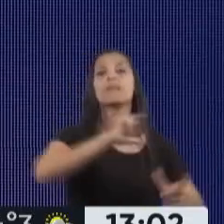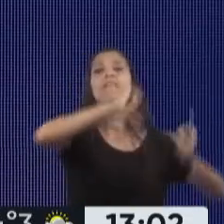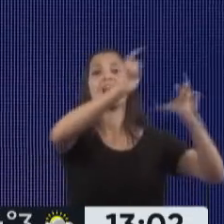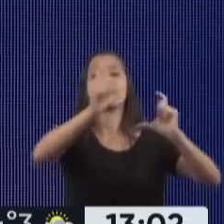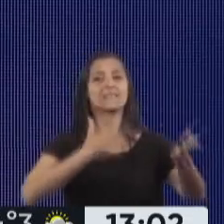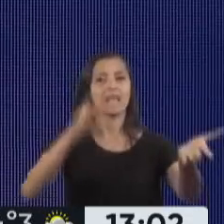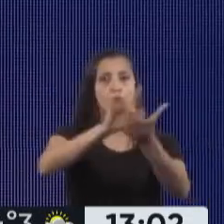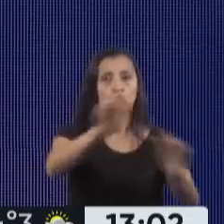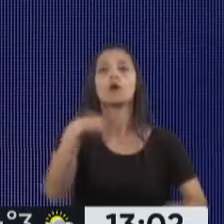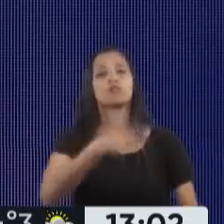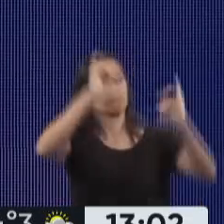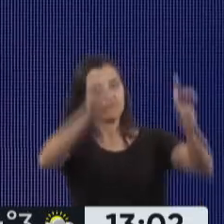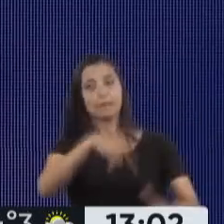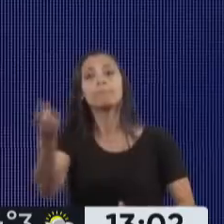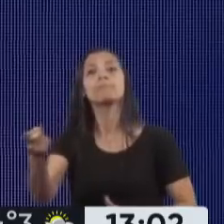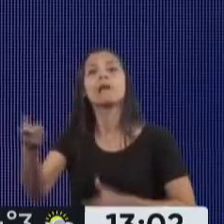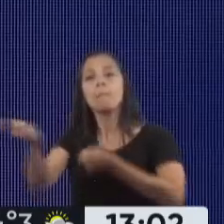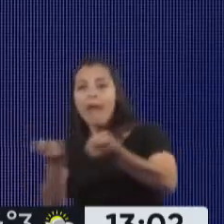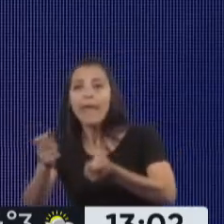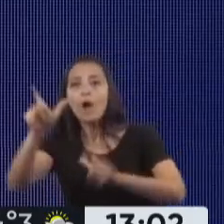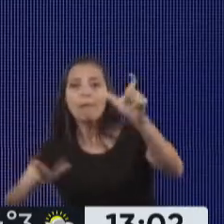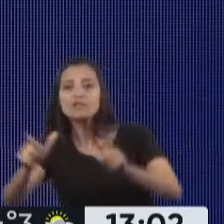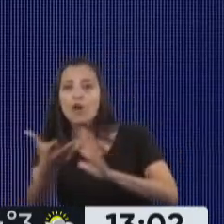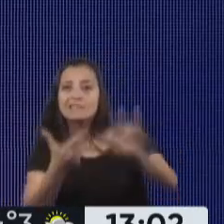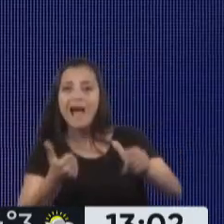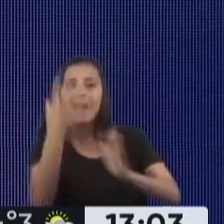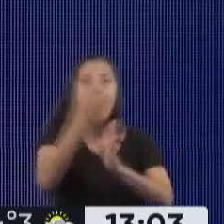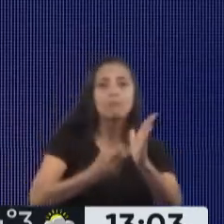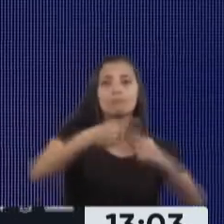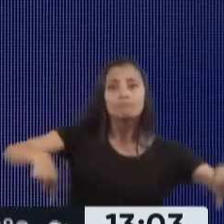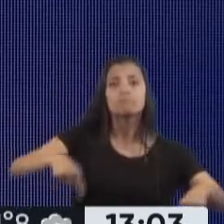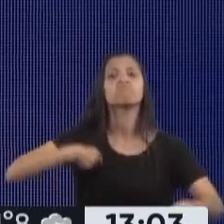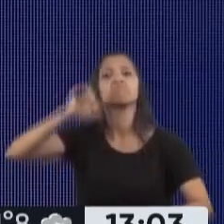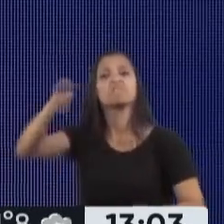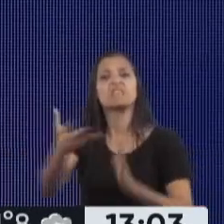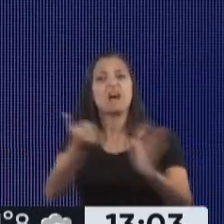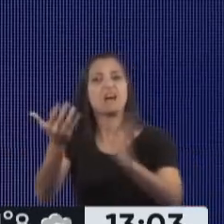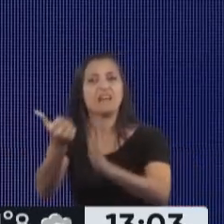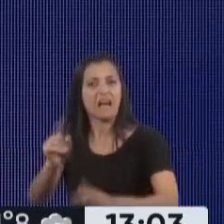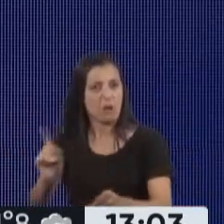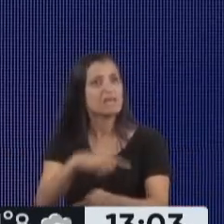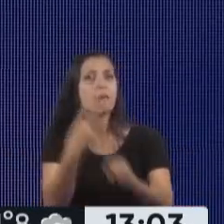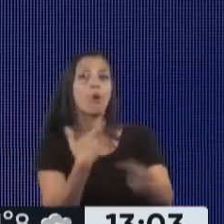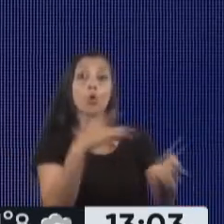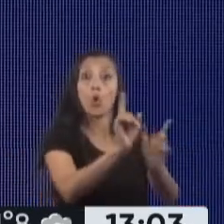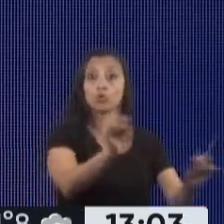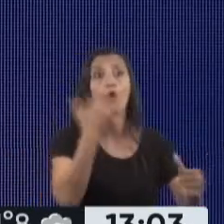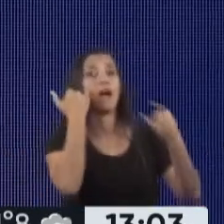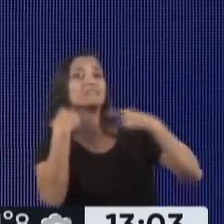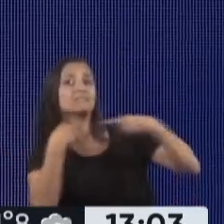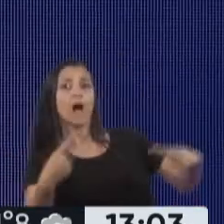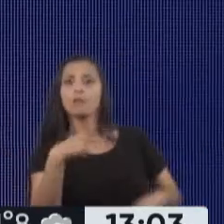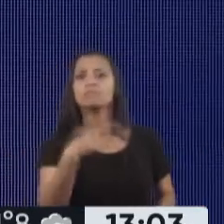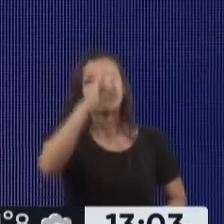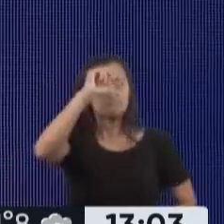nos metimos con todo, nos metimos con los gerentes de la pobreza. Por lo tanto, no es que era imposible, solamente había que tener el coraje